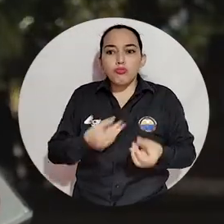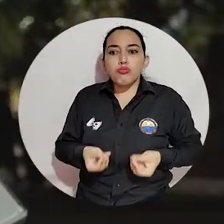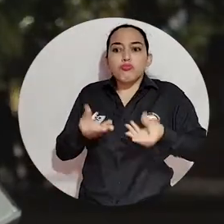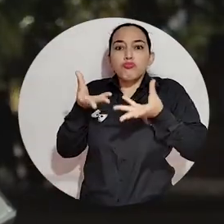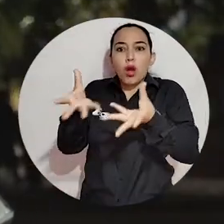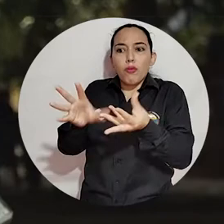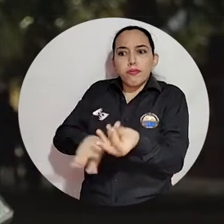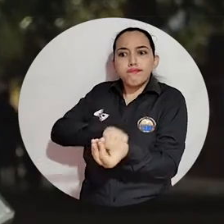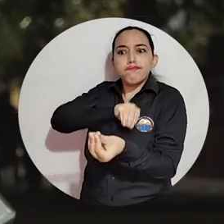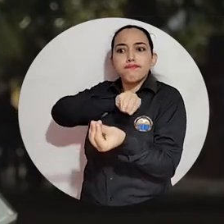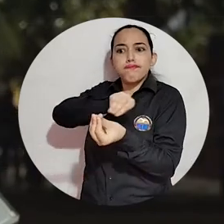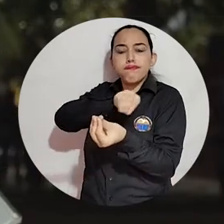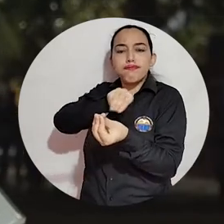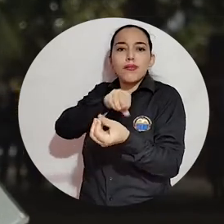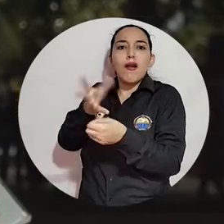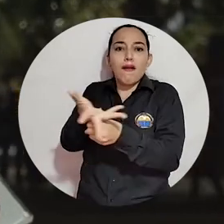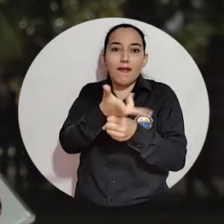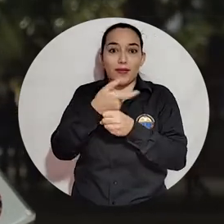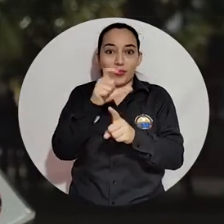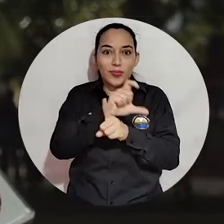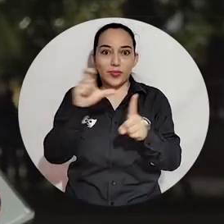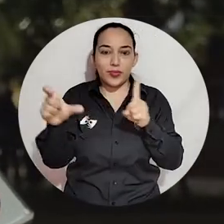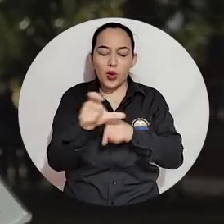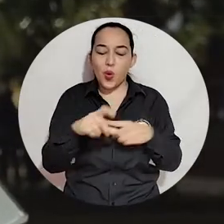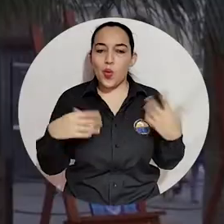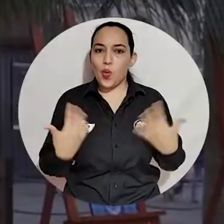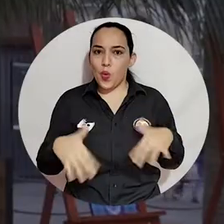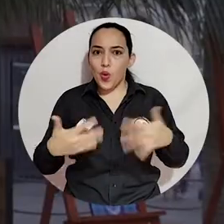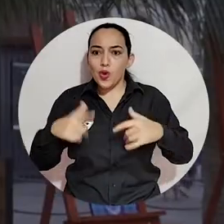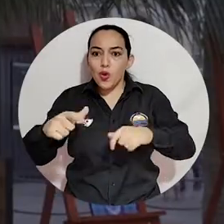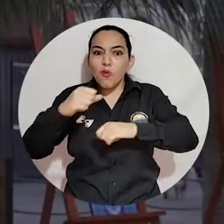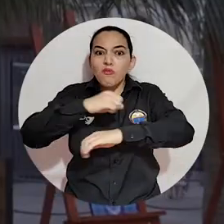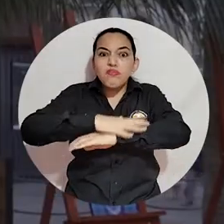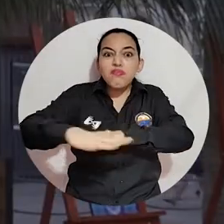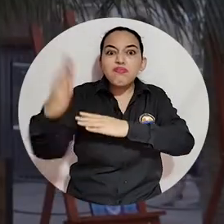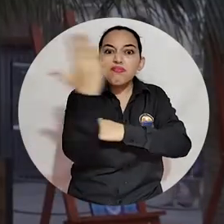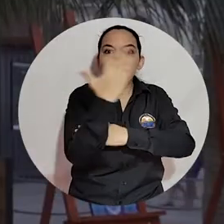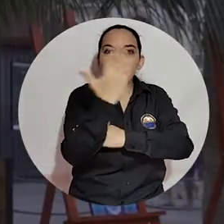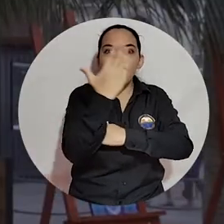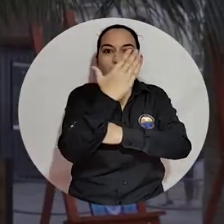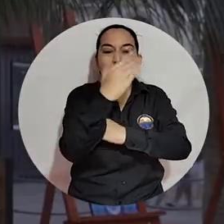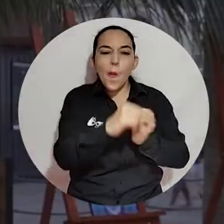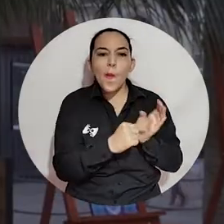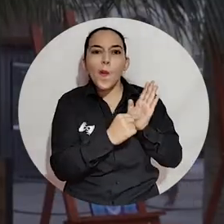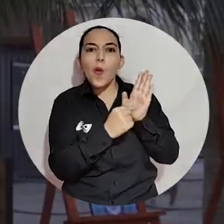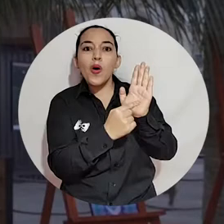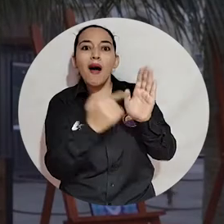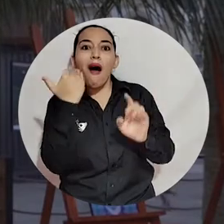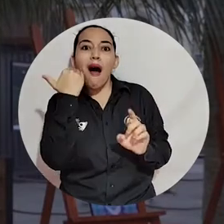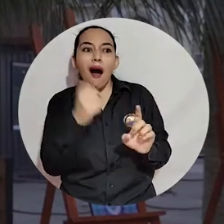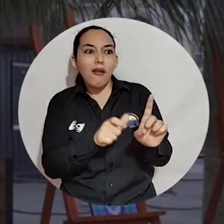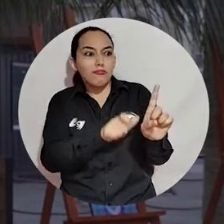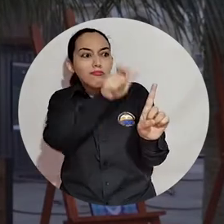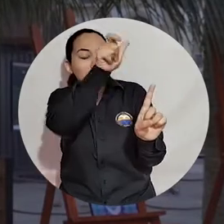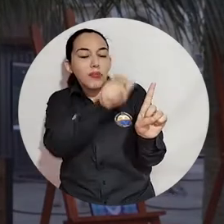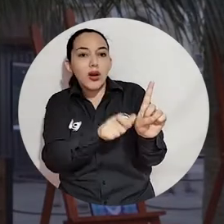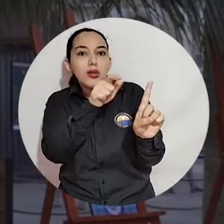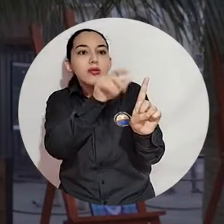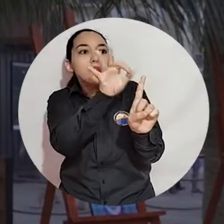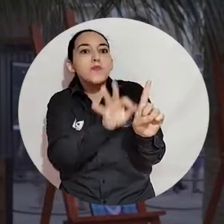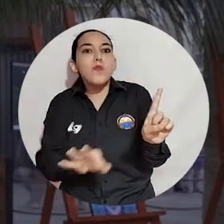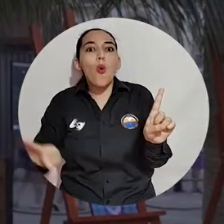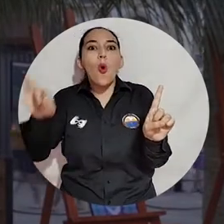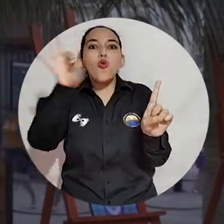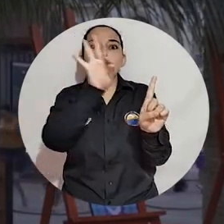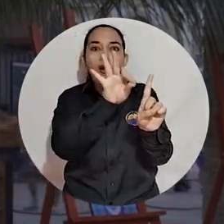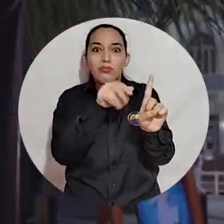de arena para la formación de público a través de las artes y la cultura. Que el Festival de Cine al Mar tenga a la mujer precisamente como ese